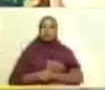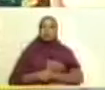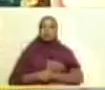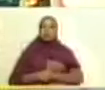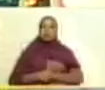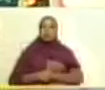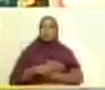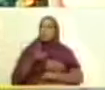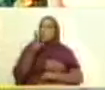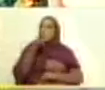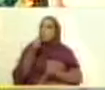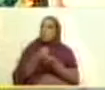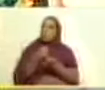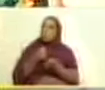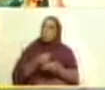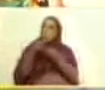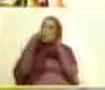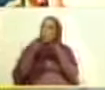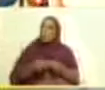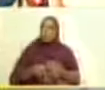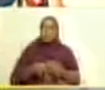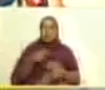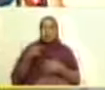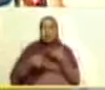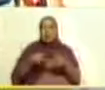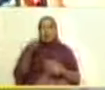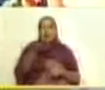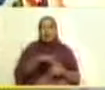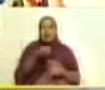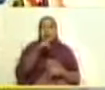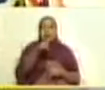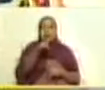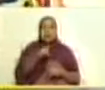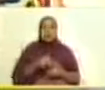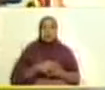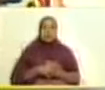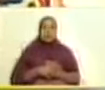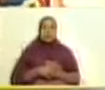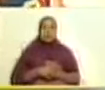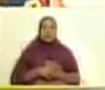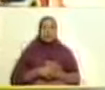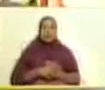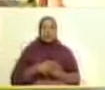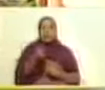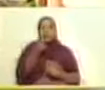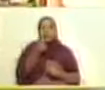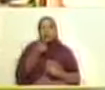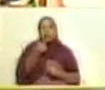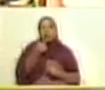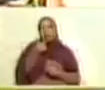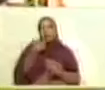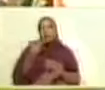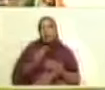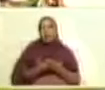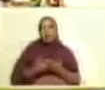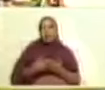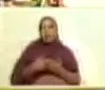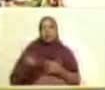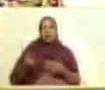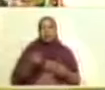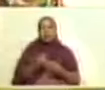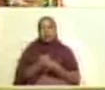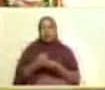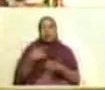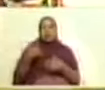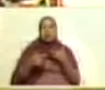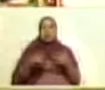Como no lo tengo completo así, lo tengo avanzado porque ya lo leí en documentos que ustedes me enviaron